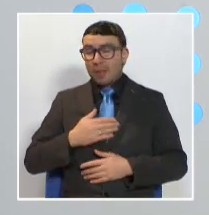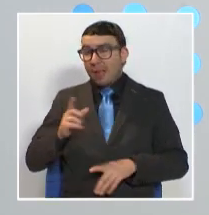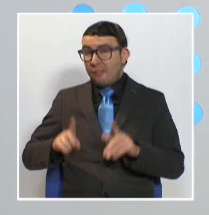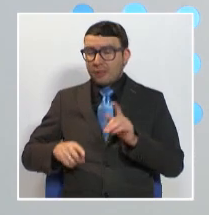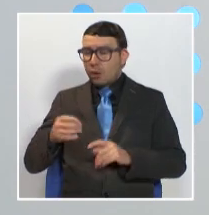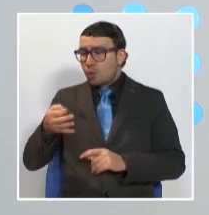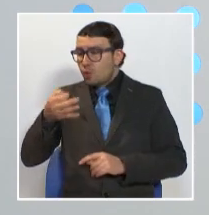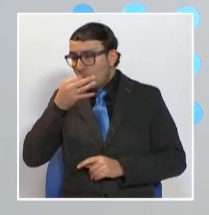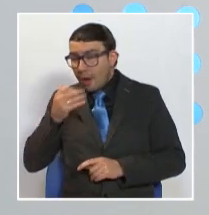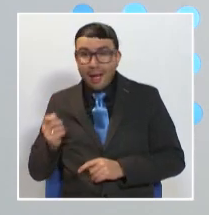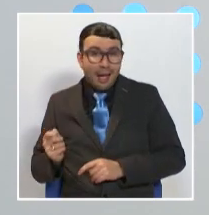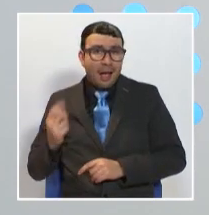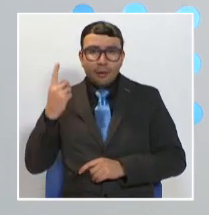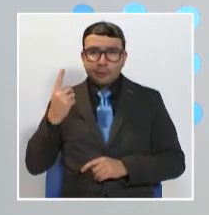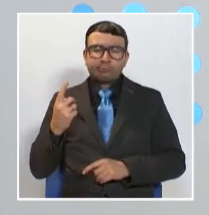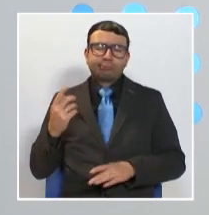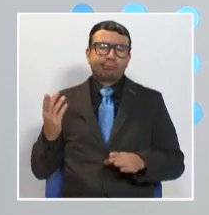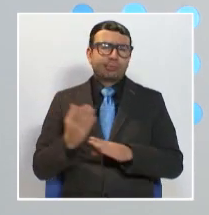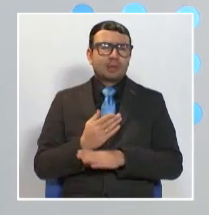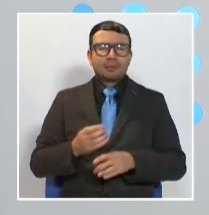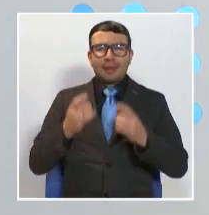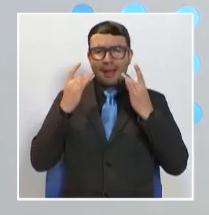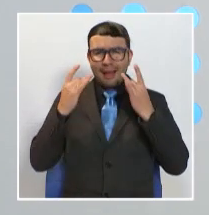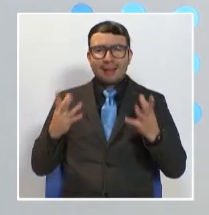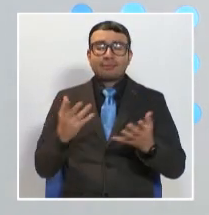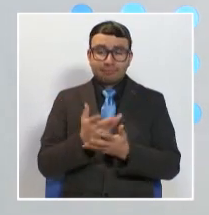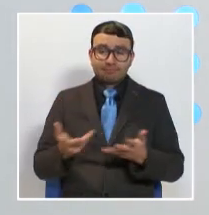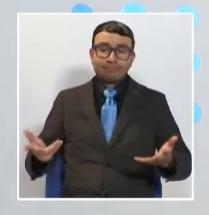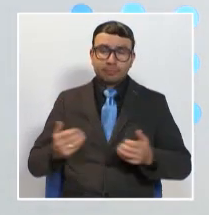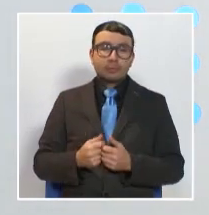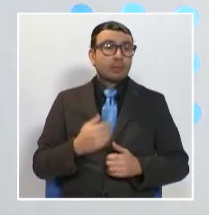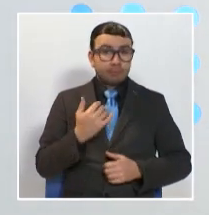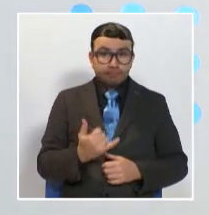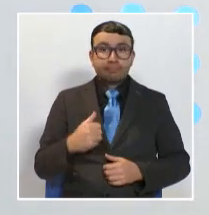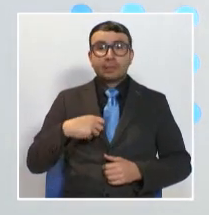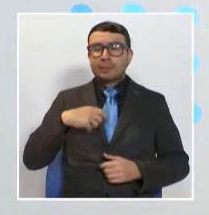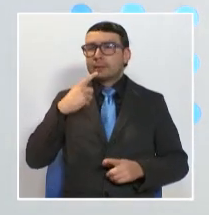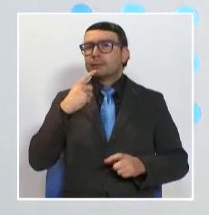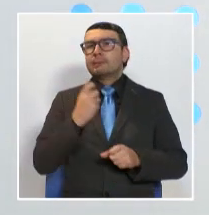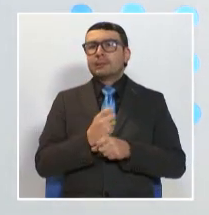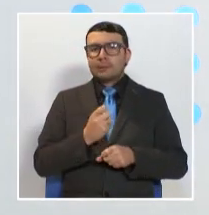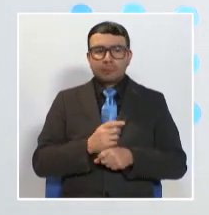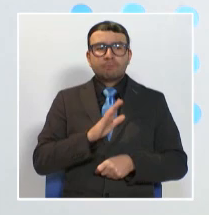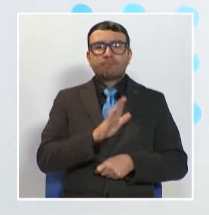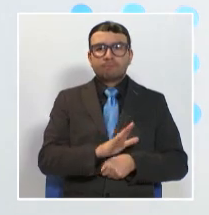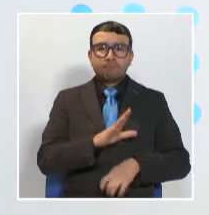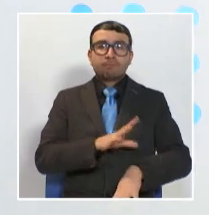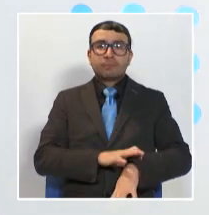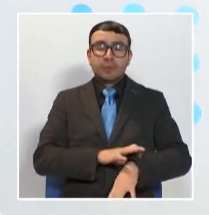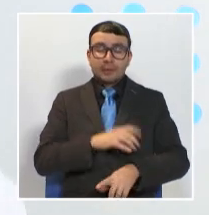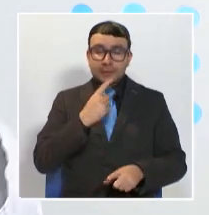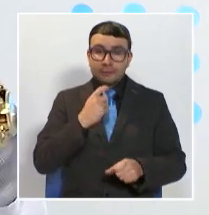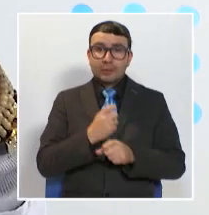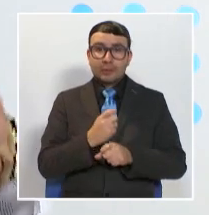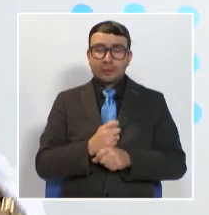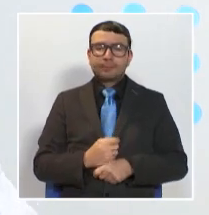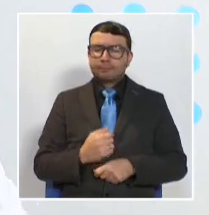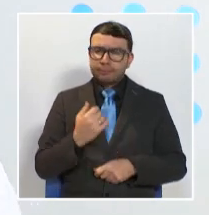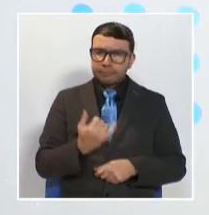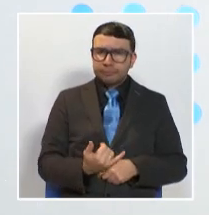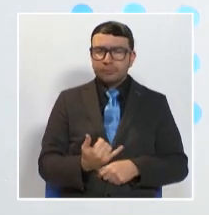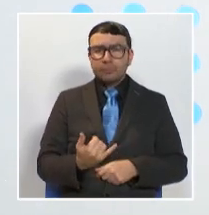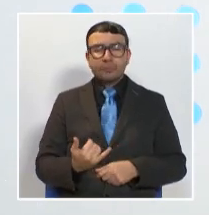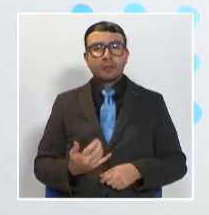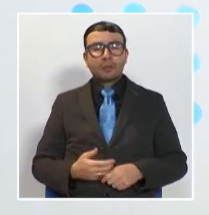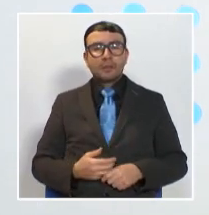problemas de la piel son terribles. Y yo creo que eso dificulta la práctica médica porque cambiamos el curso de